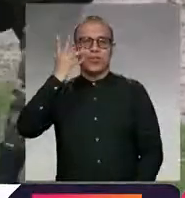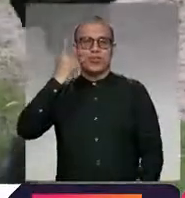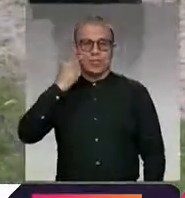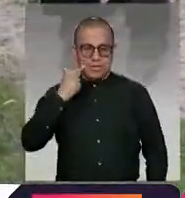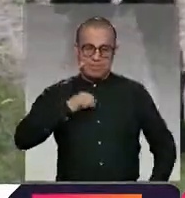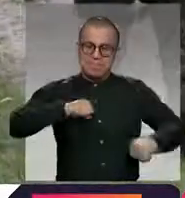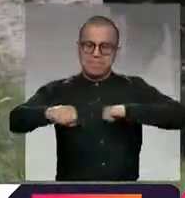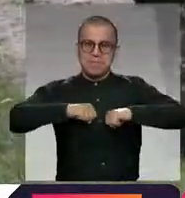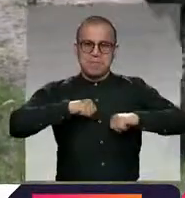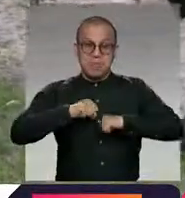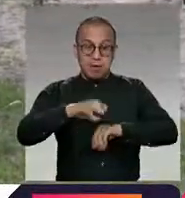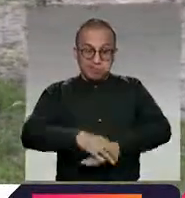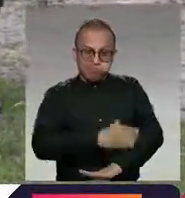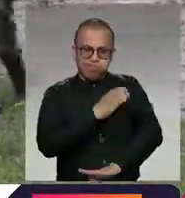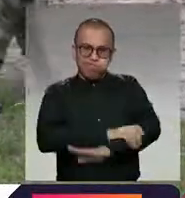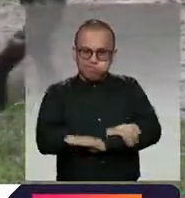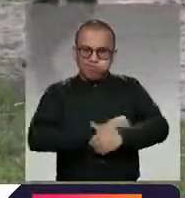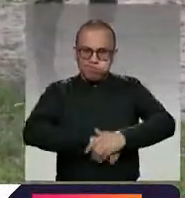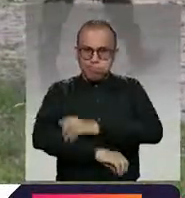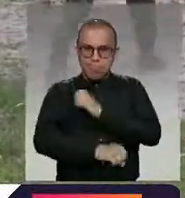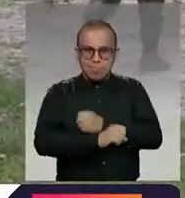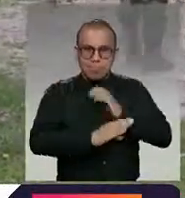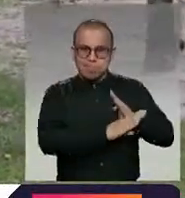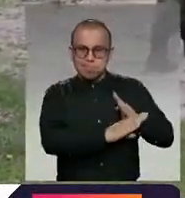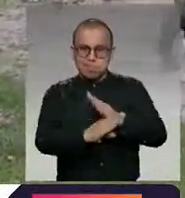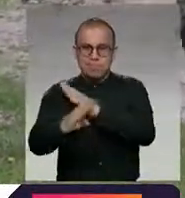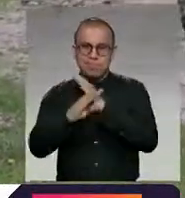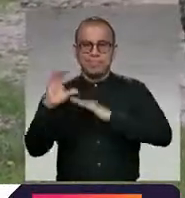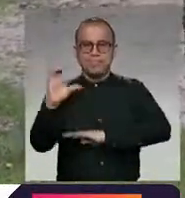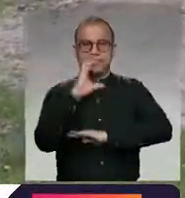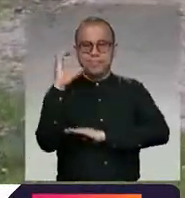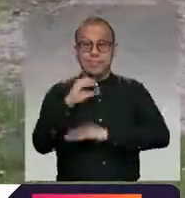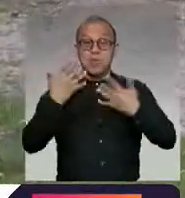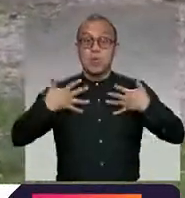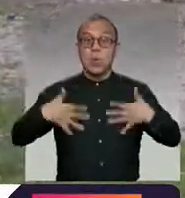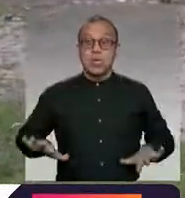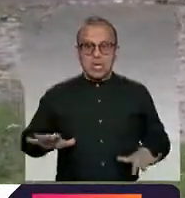para ponerse las botas y continuar protegiendo a los colombianos en cualquier rincón del país.